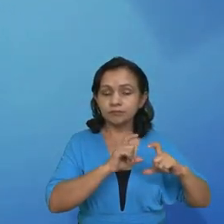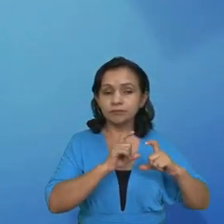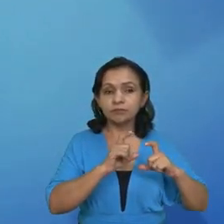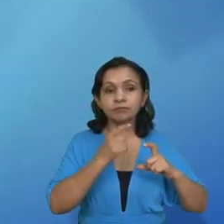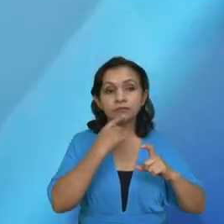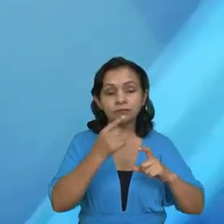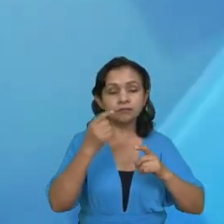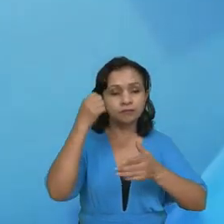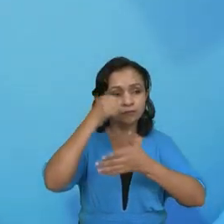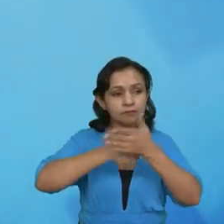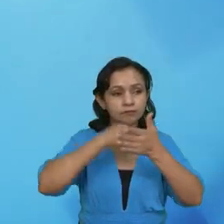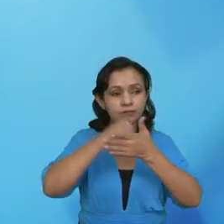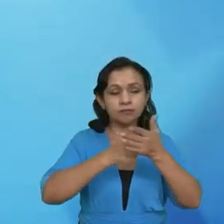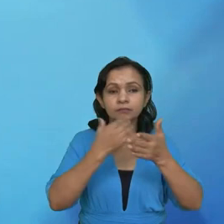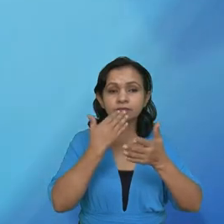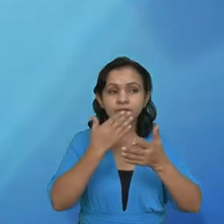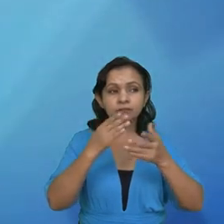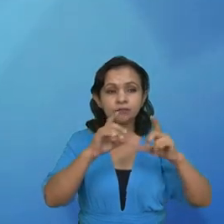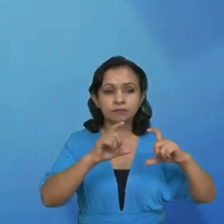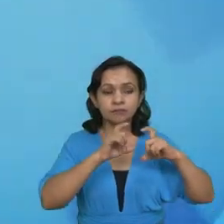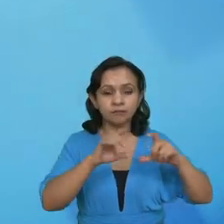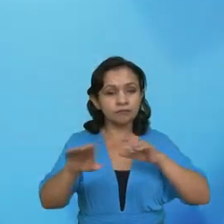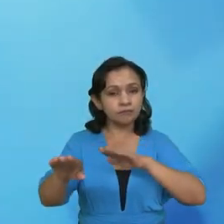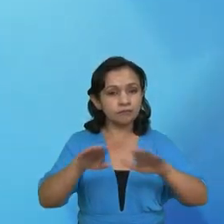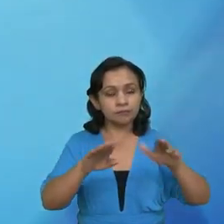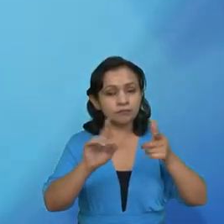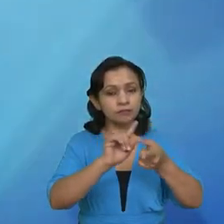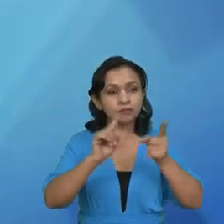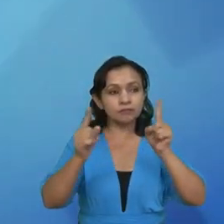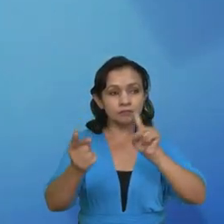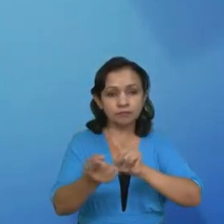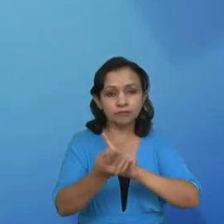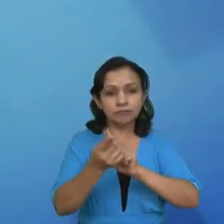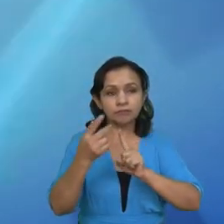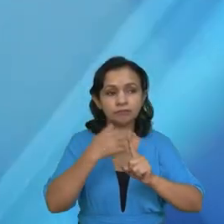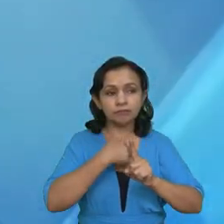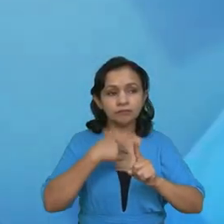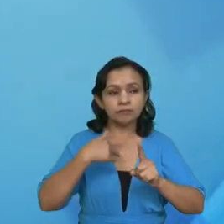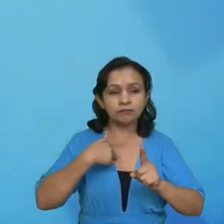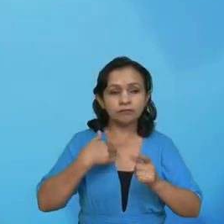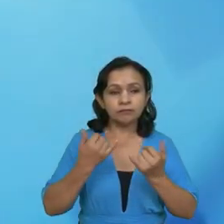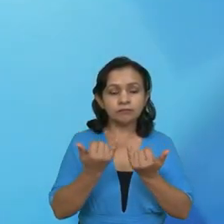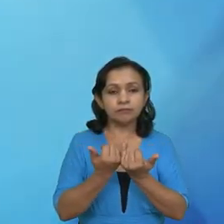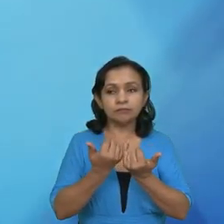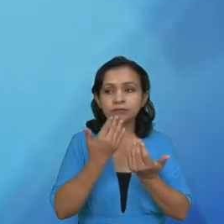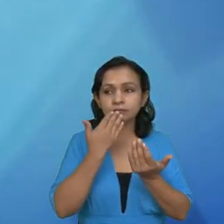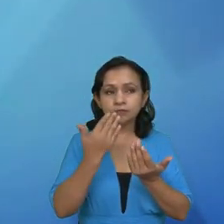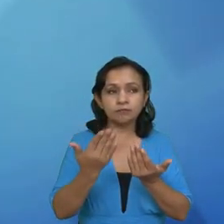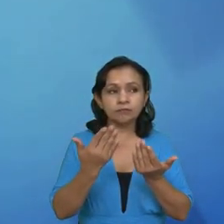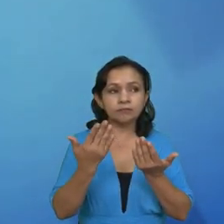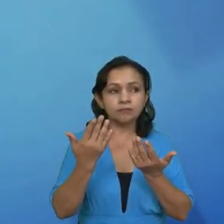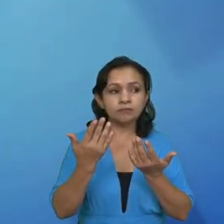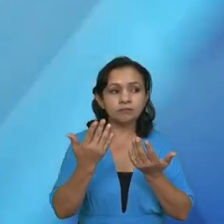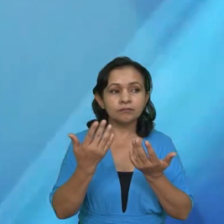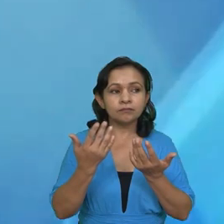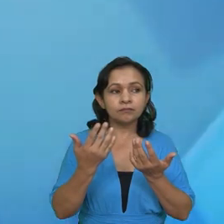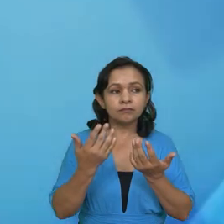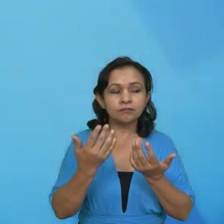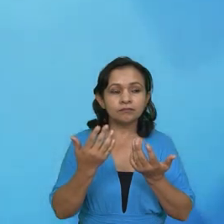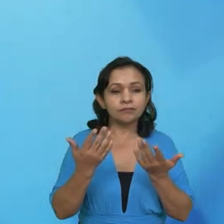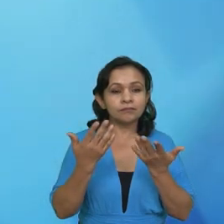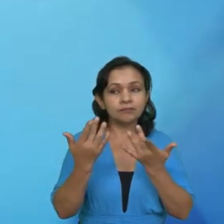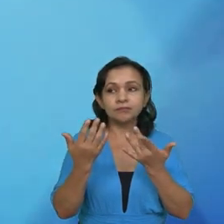defender ese buen corazón que nada puede alterar y de tanta buena esperanza que es